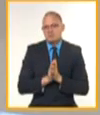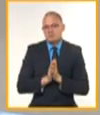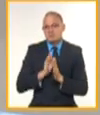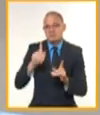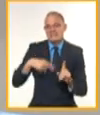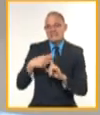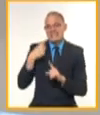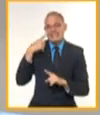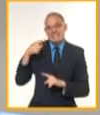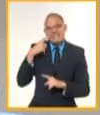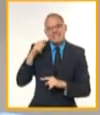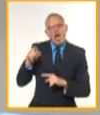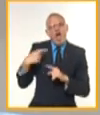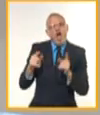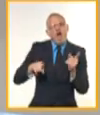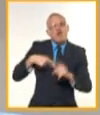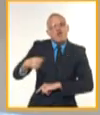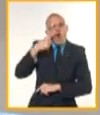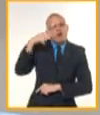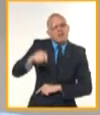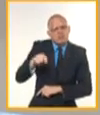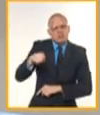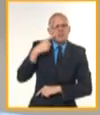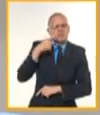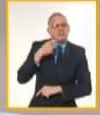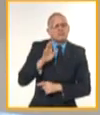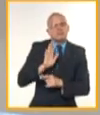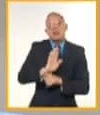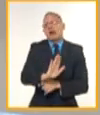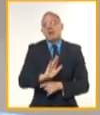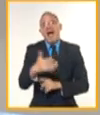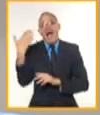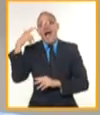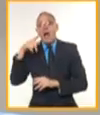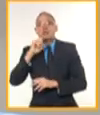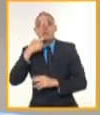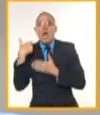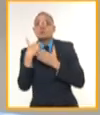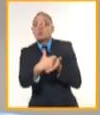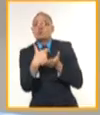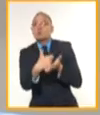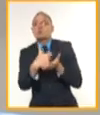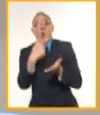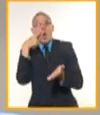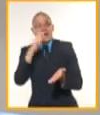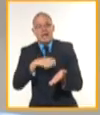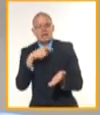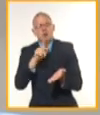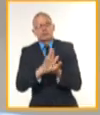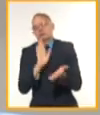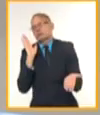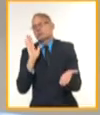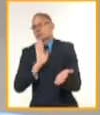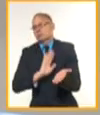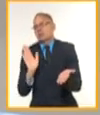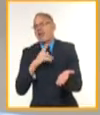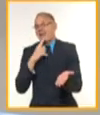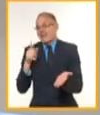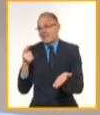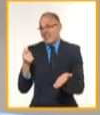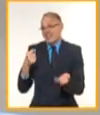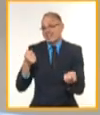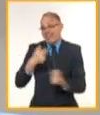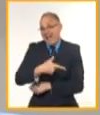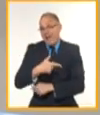Ucrania para protegerla de ciberataques, que se está eliminando más dinero de militar